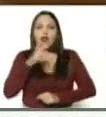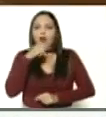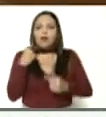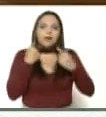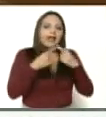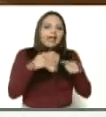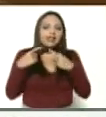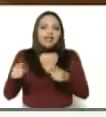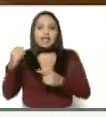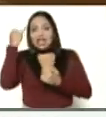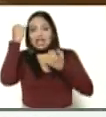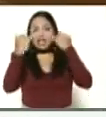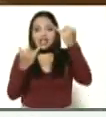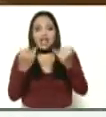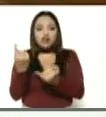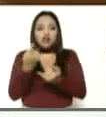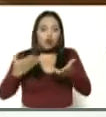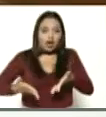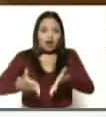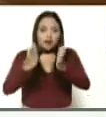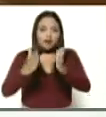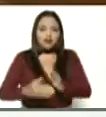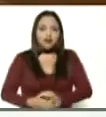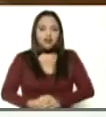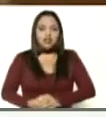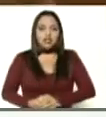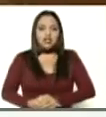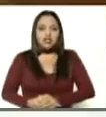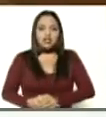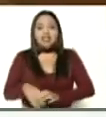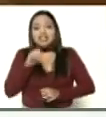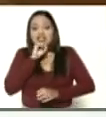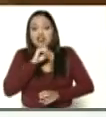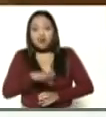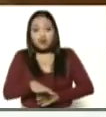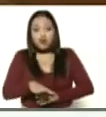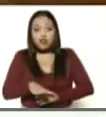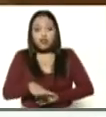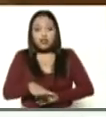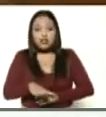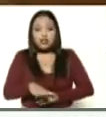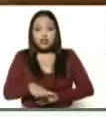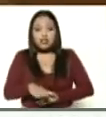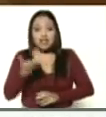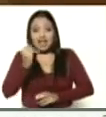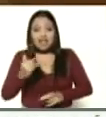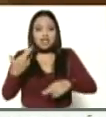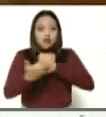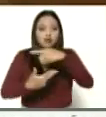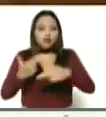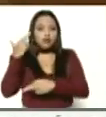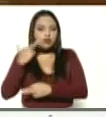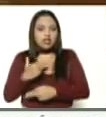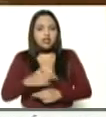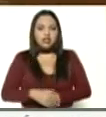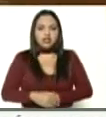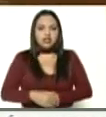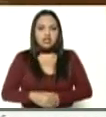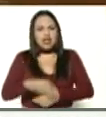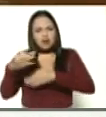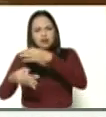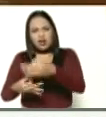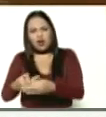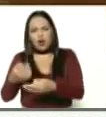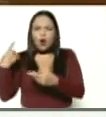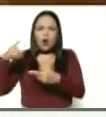y el neoliberalismo era el único camino a seguir, y ese es el gran legado que va a tener la Revolución Bolivariana, pero eso lo hablaré un poco más